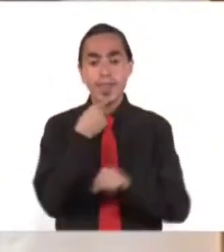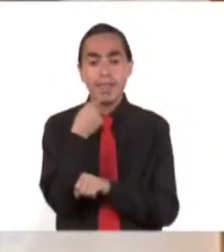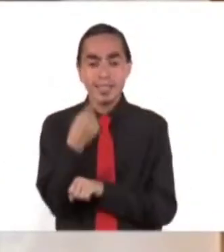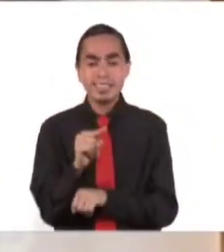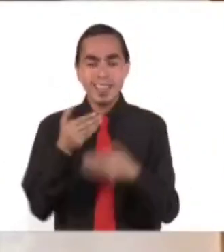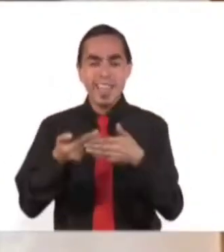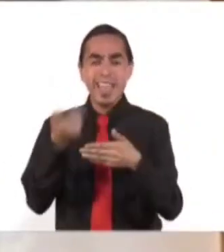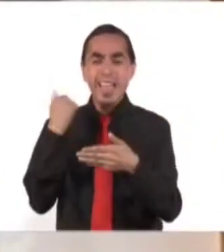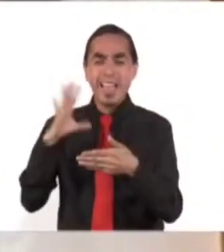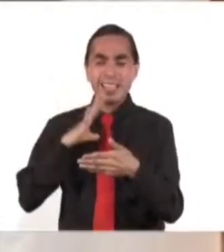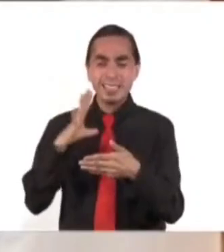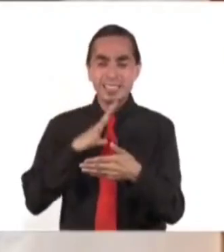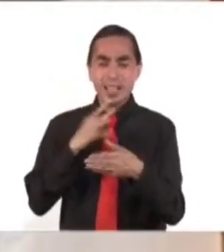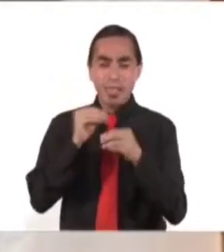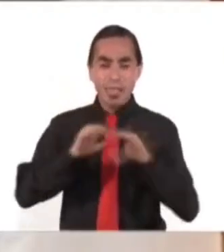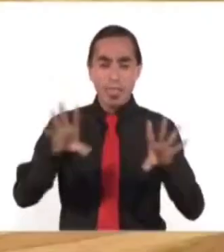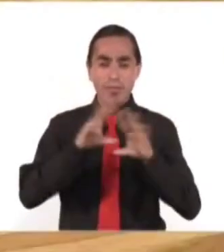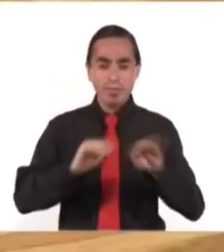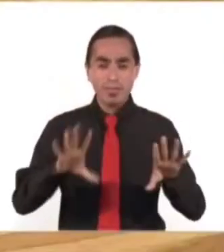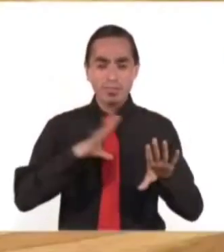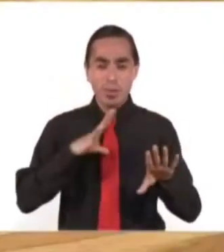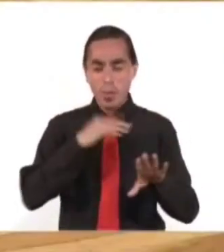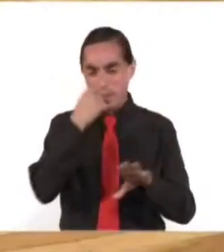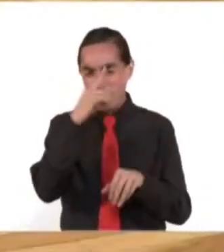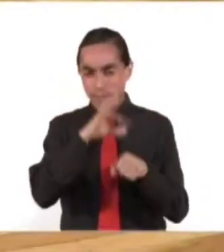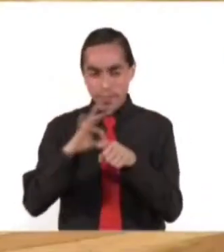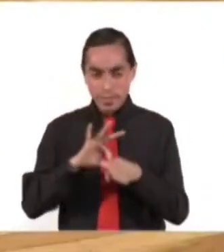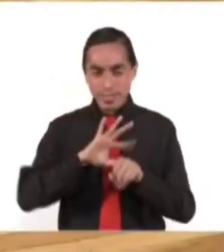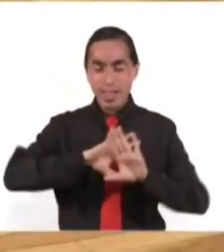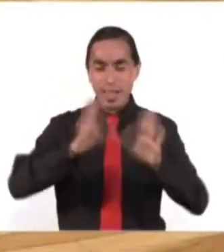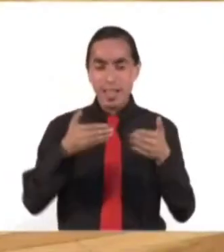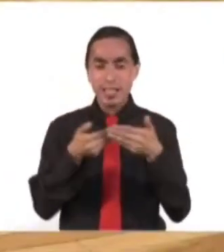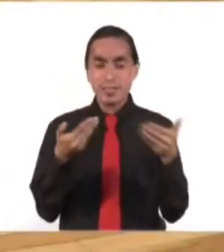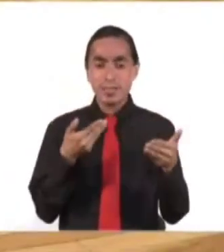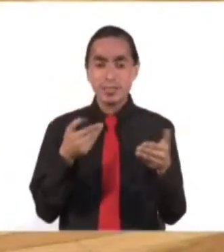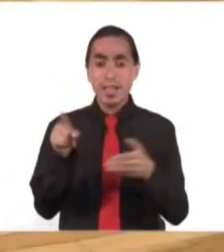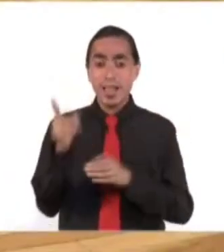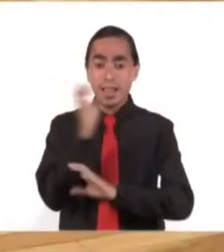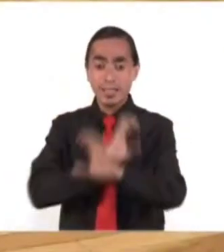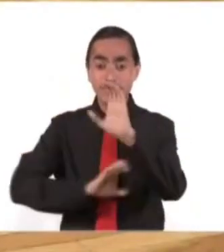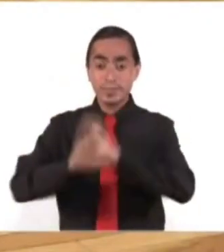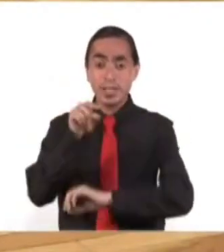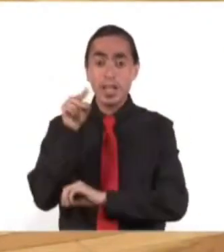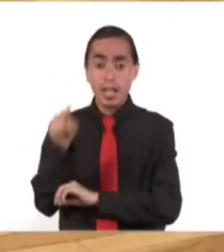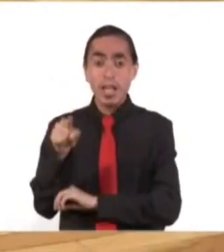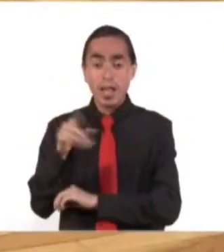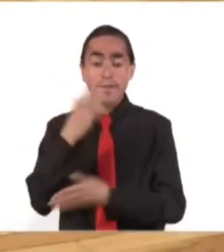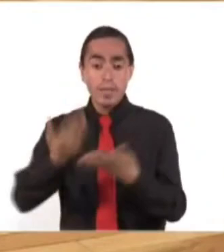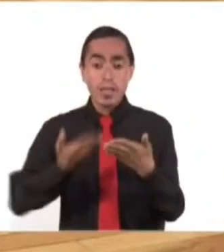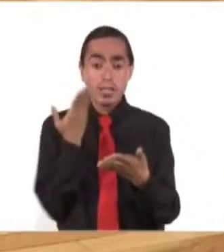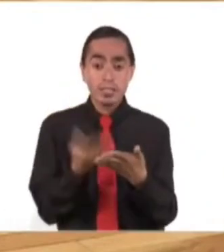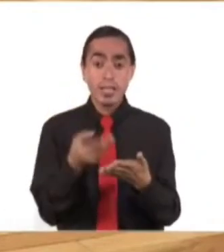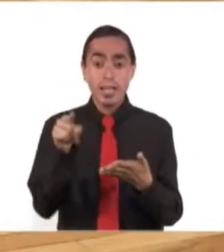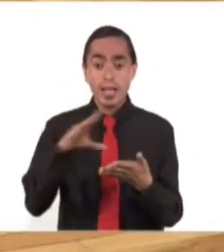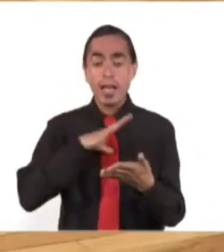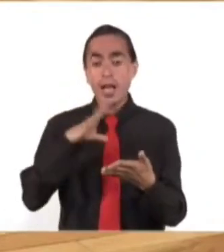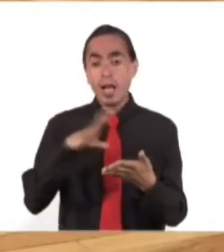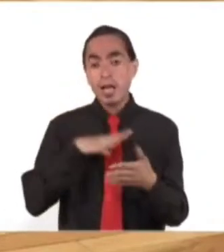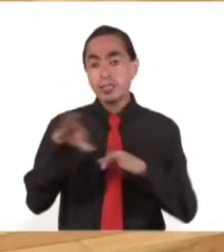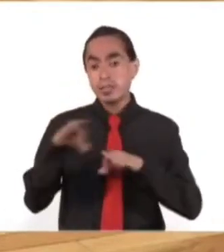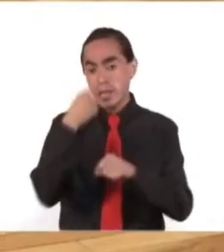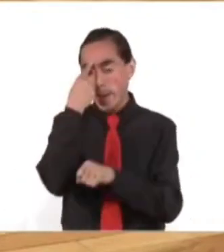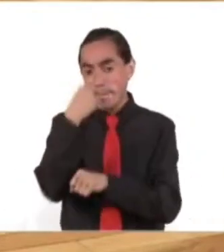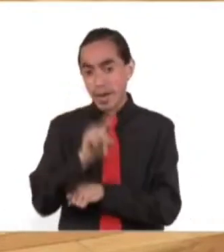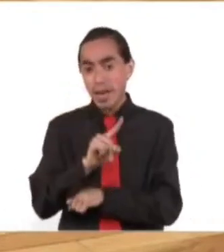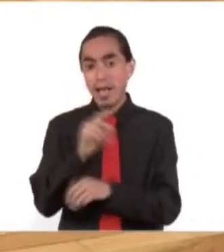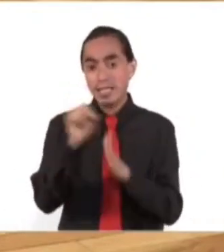su campaña, Claudia Sheinbaum planteó que ella iba a hacer crecer el sistema educativo de la